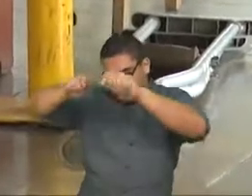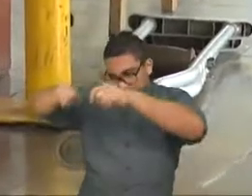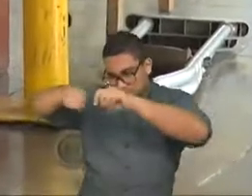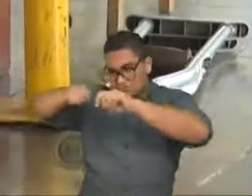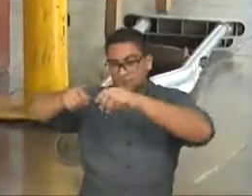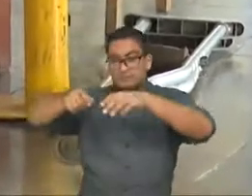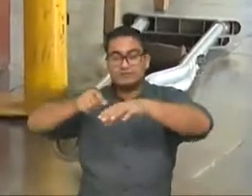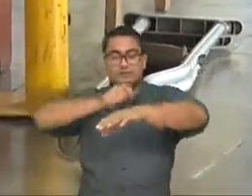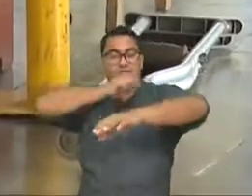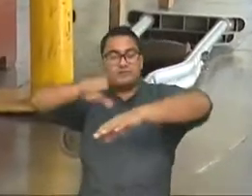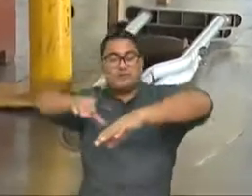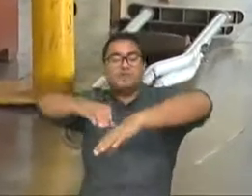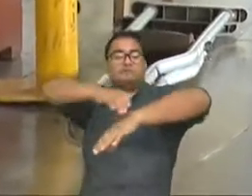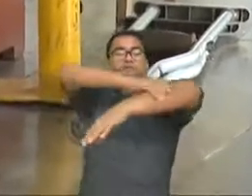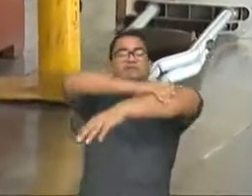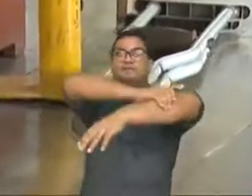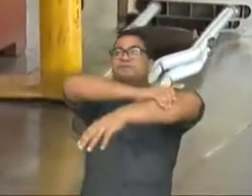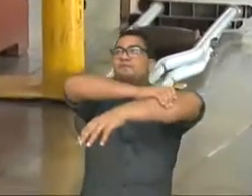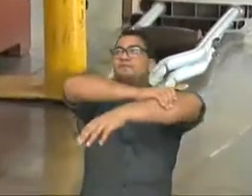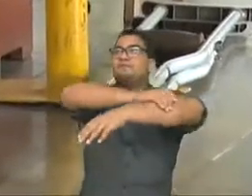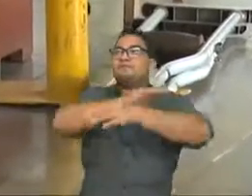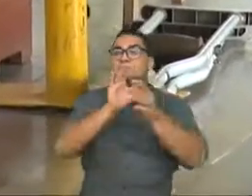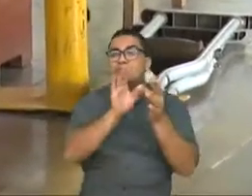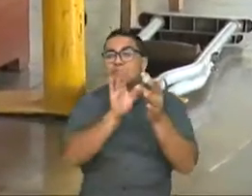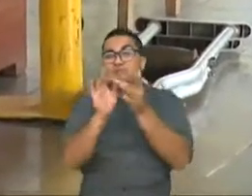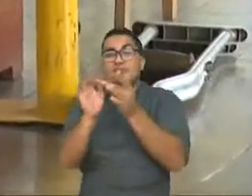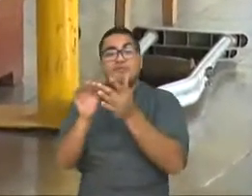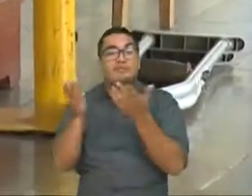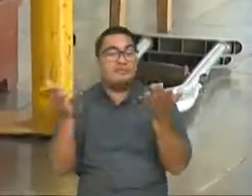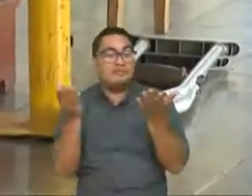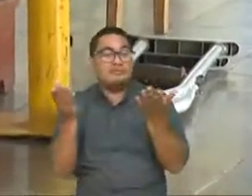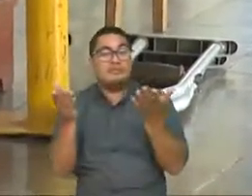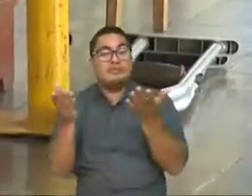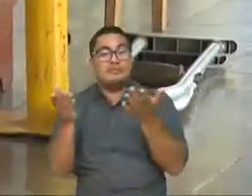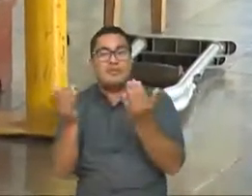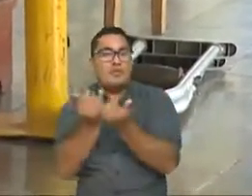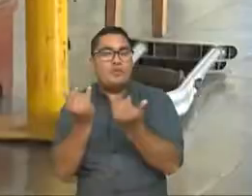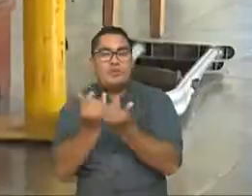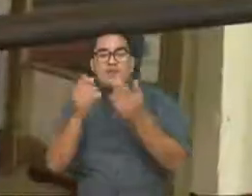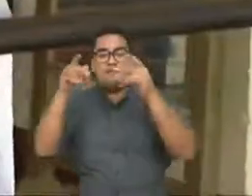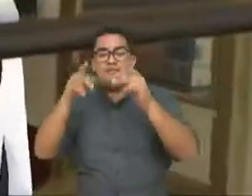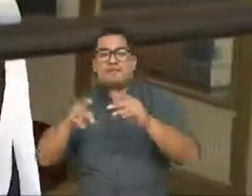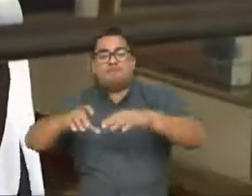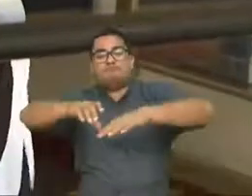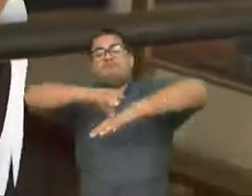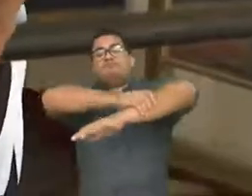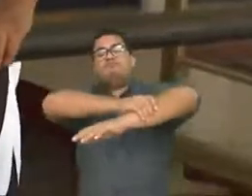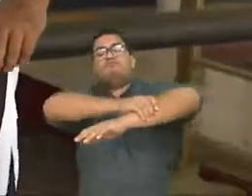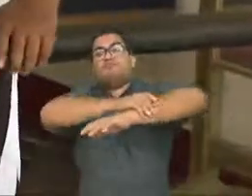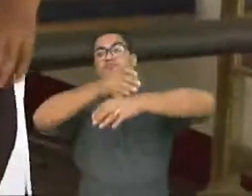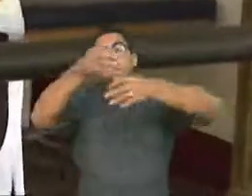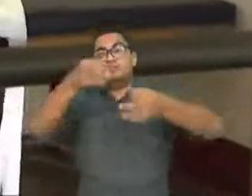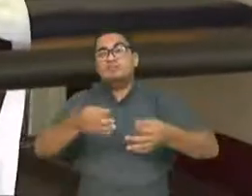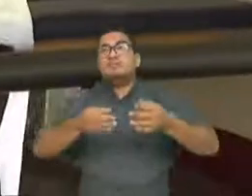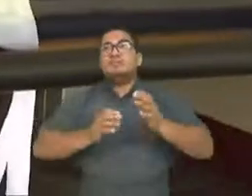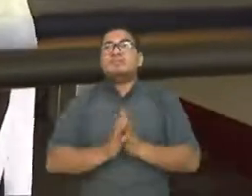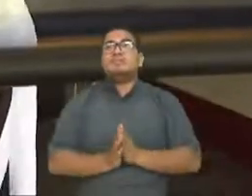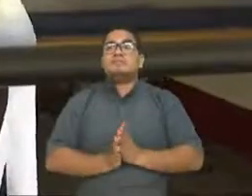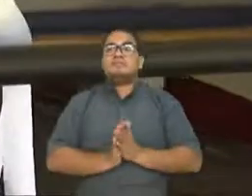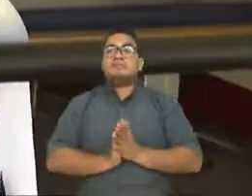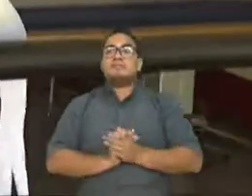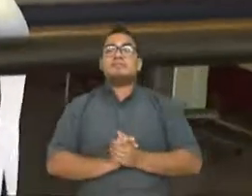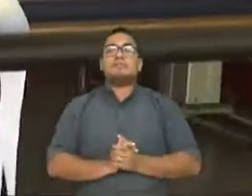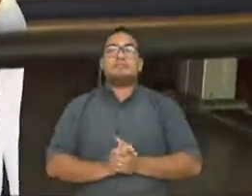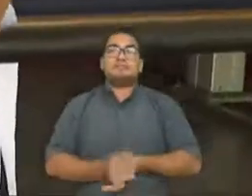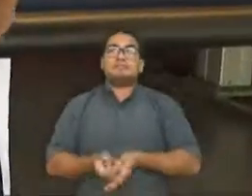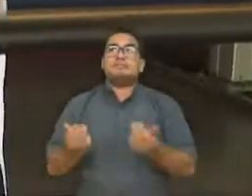personas especializadas que hacen la prótesis exactamente a la medida del paciente que la va a ocupar. Así es. Y ustedes